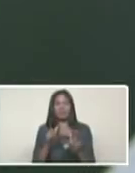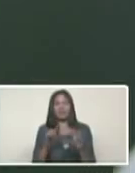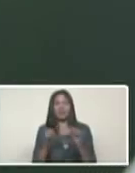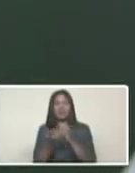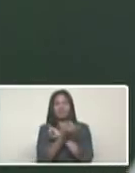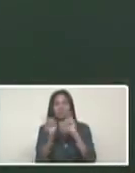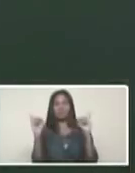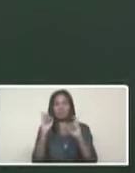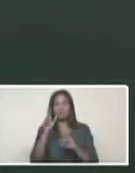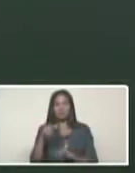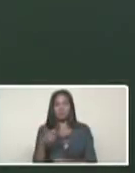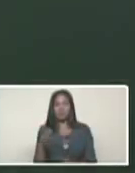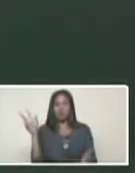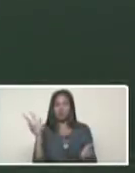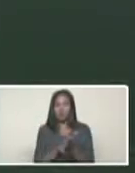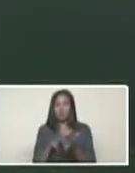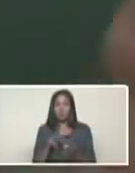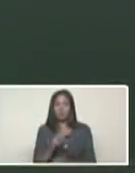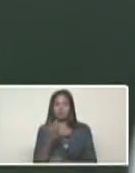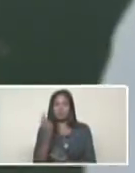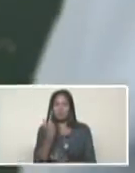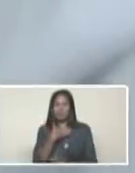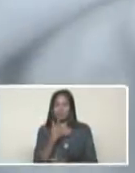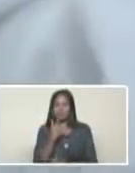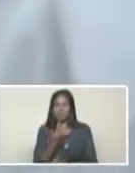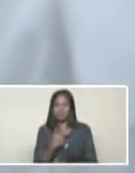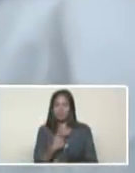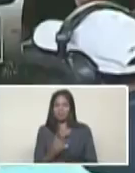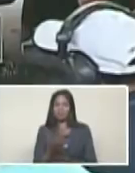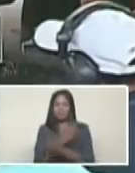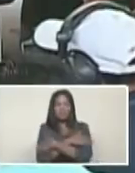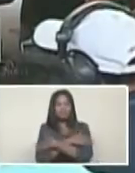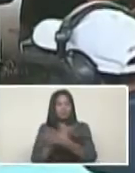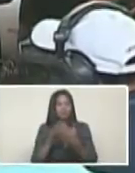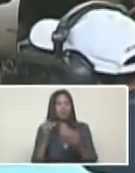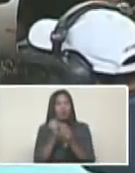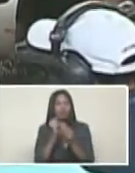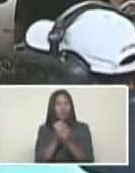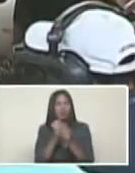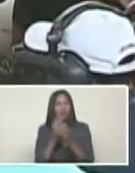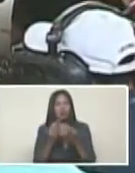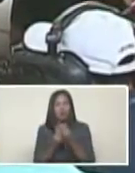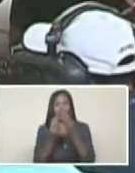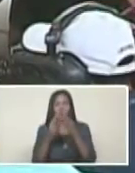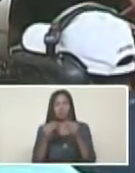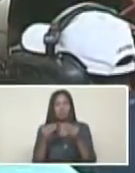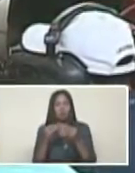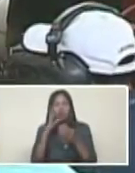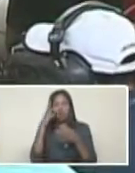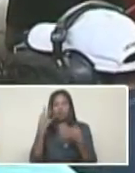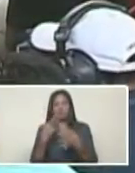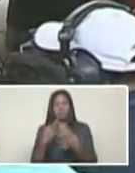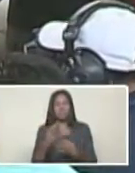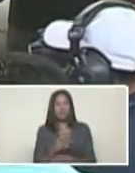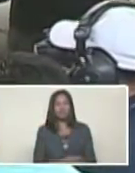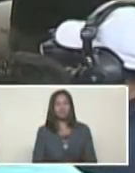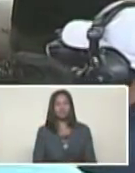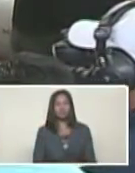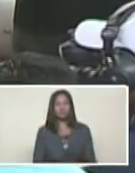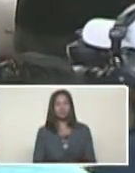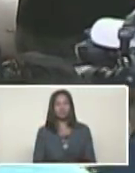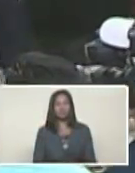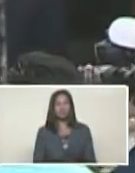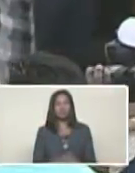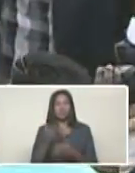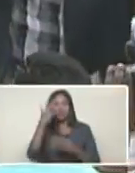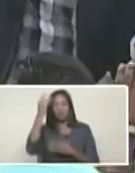independientes. Cúmplanse, me queda decir a mí, lo felicito a todos los trabajadores de cabina, a todos los oficiales, soldados, y que Dios